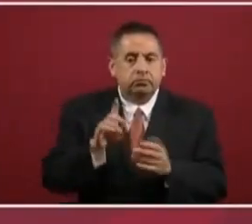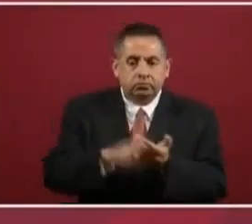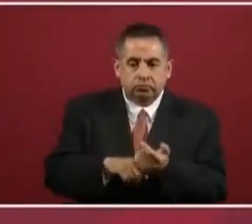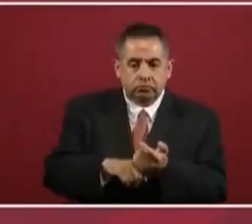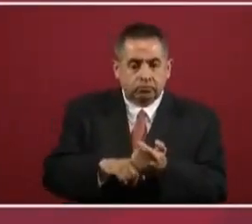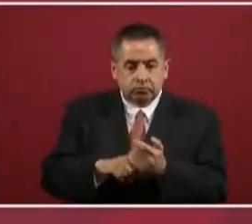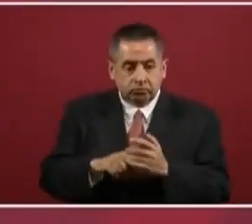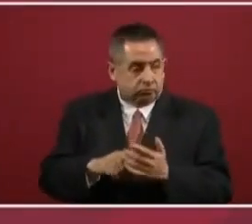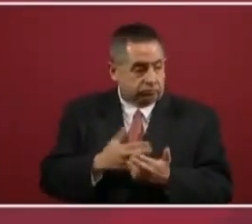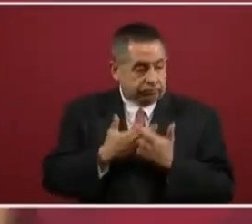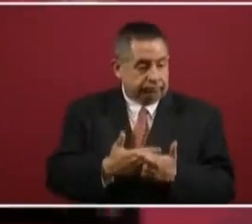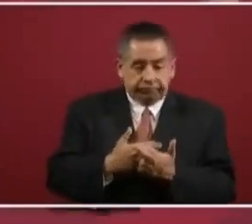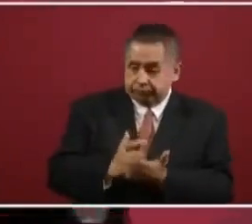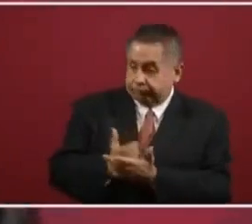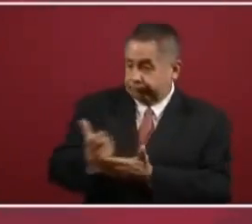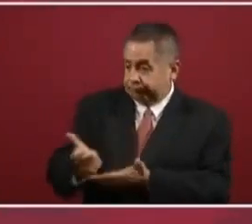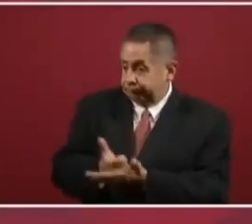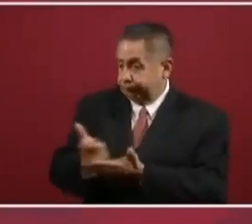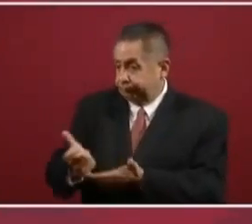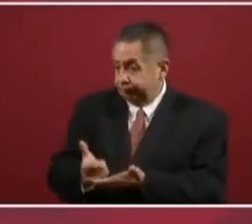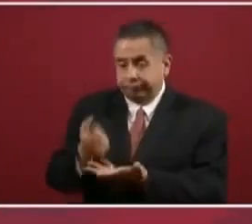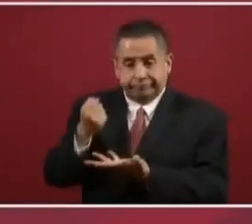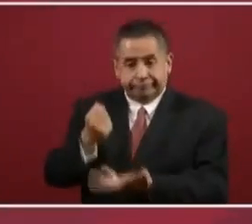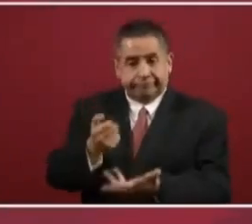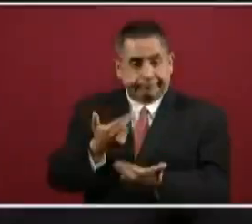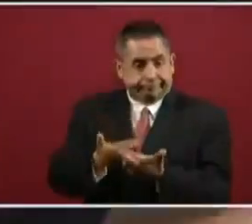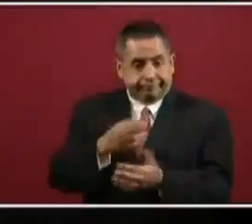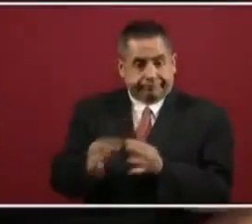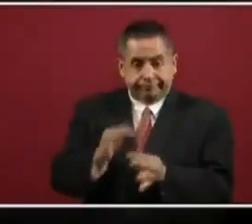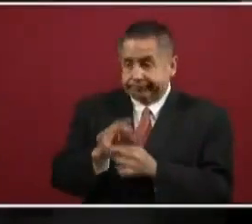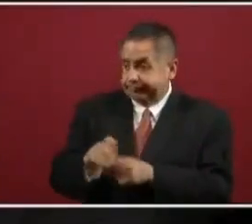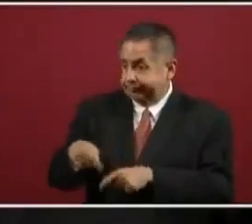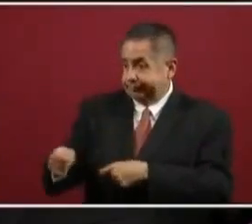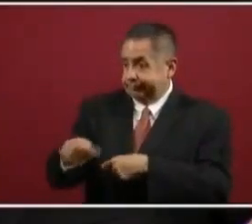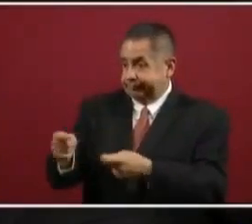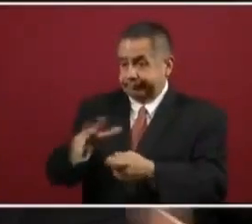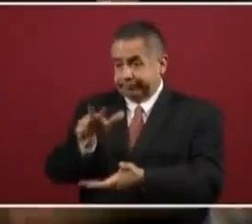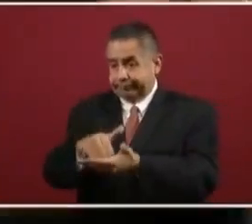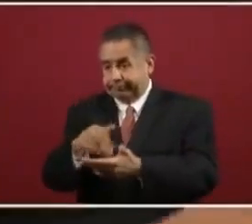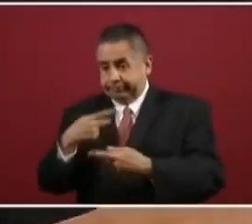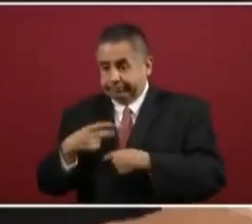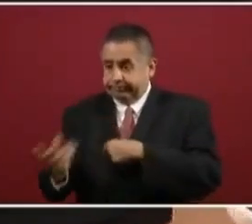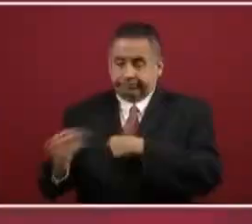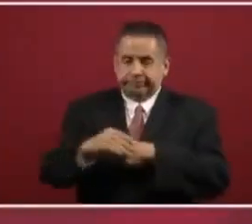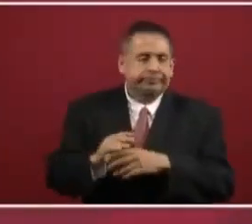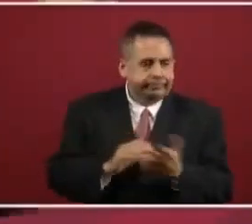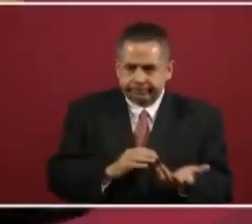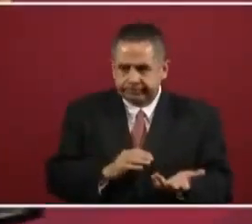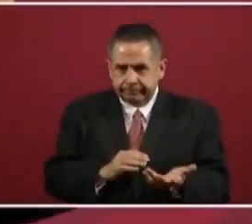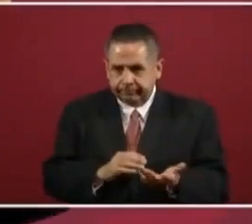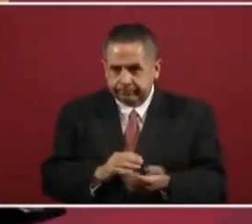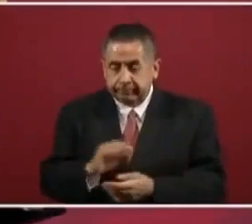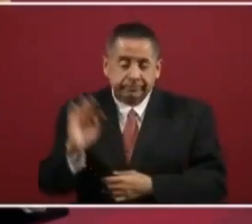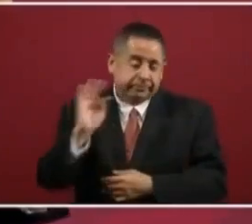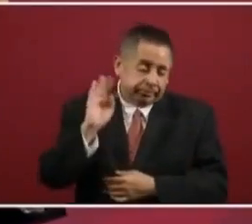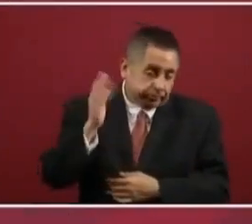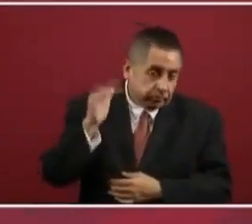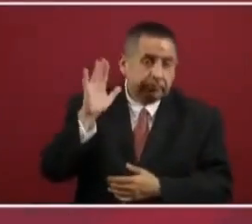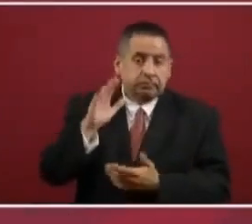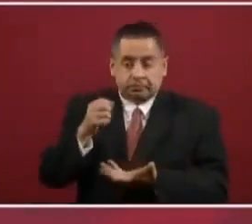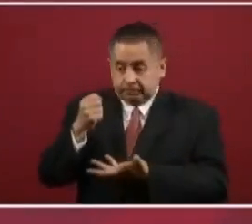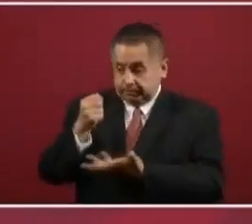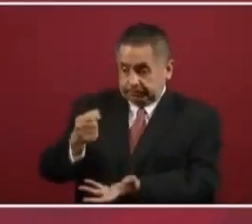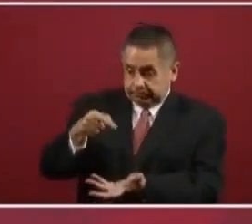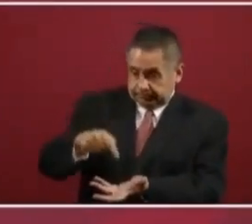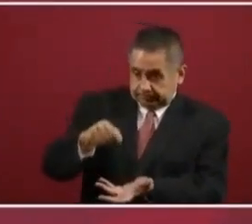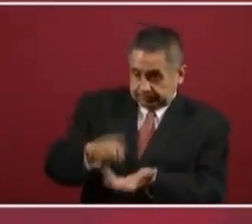para contratar a 5000 elementos esté el presupuesto porque ese presupuesto en el caso de que existiera